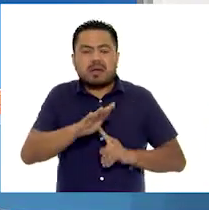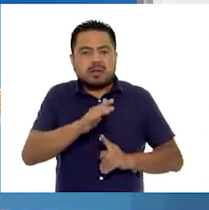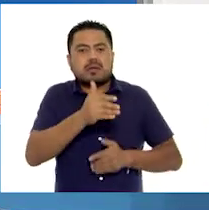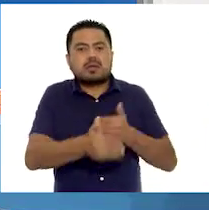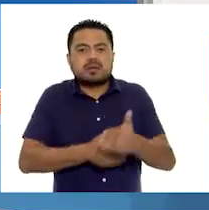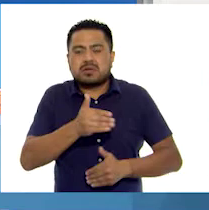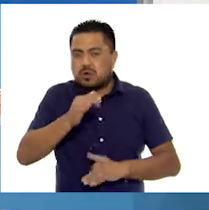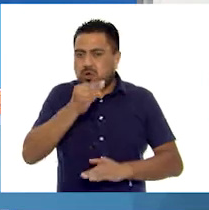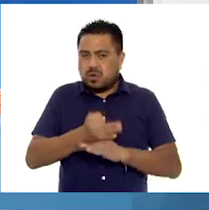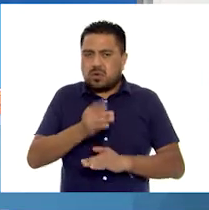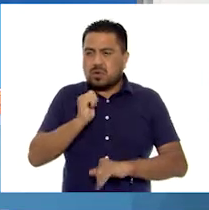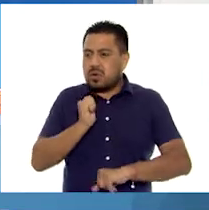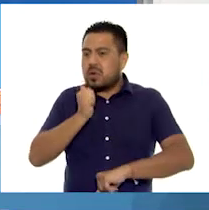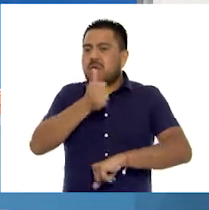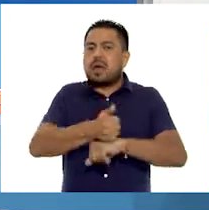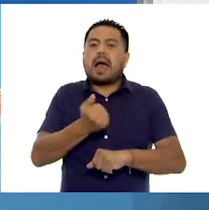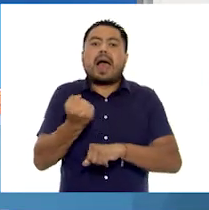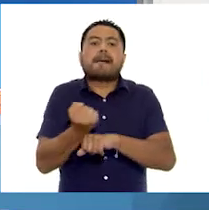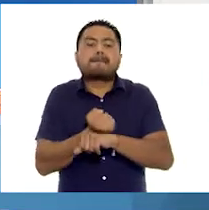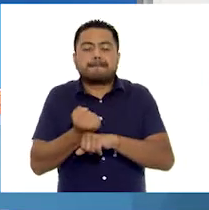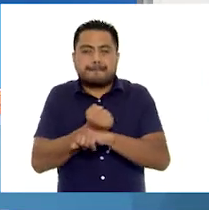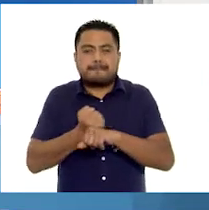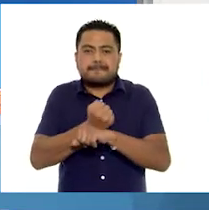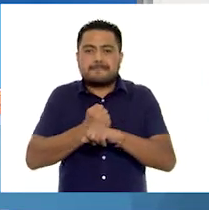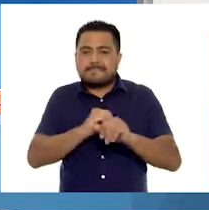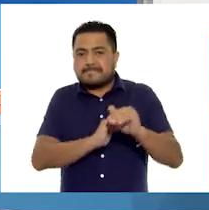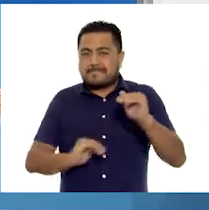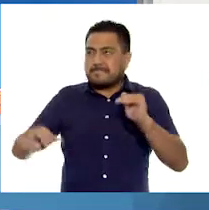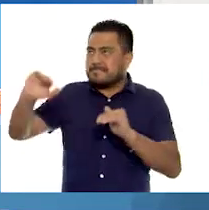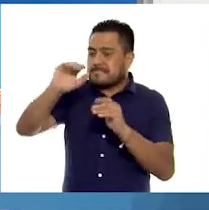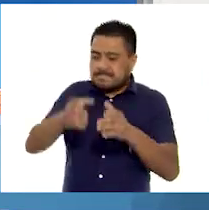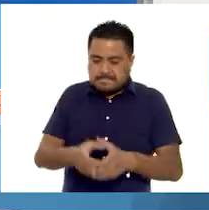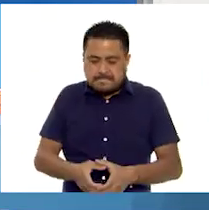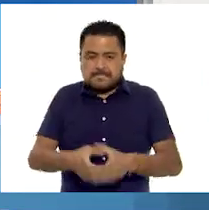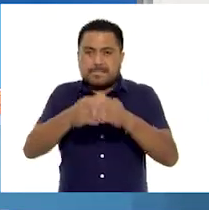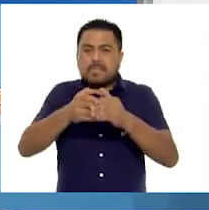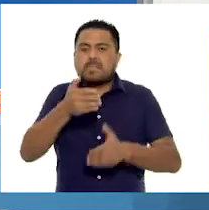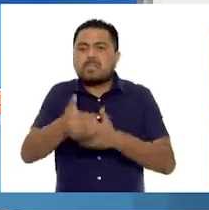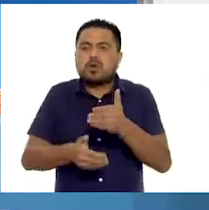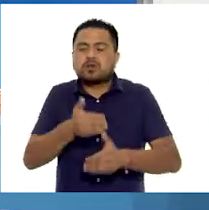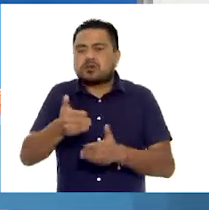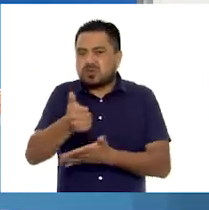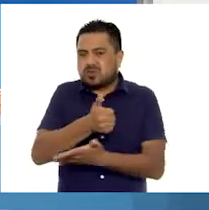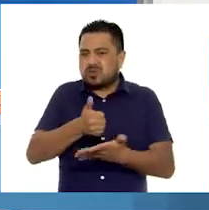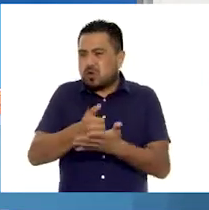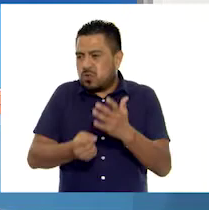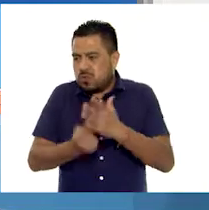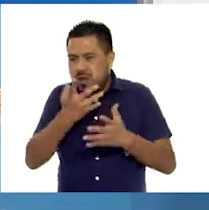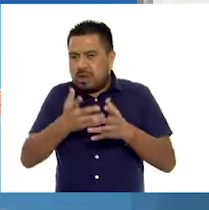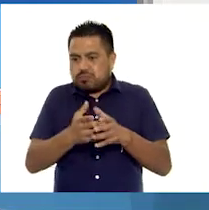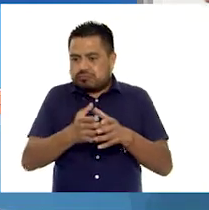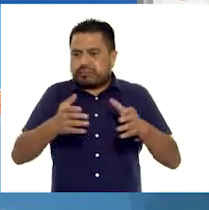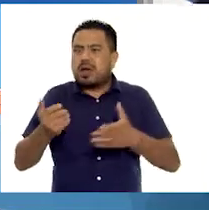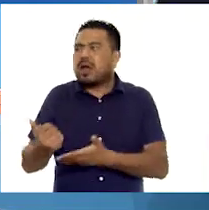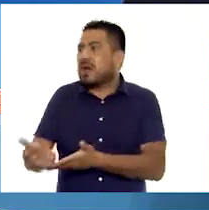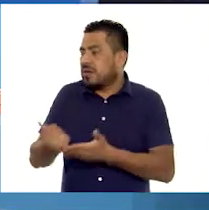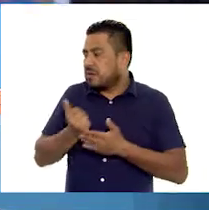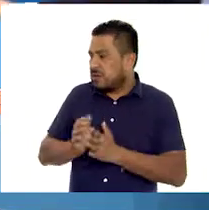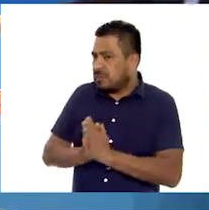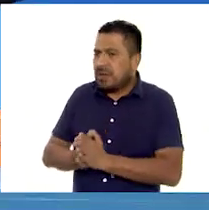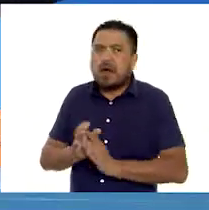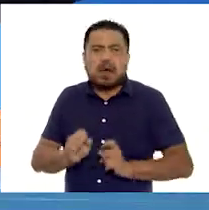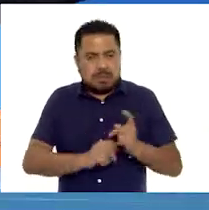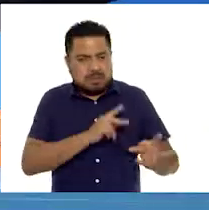así que vamos a poner una pieza de color amarillo en la punta de nuestra torre que simboliza el proceso de urbanización me ayudas ya ni perfecto